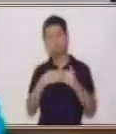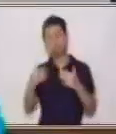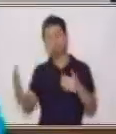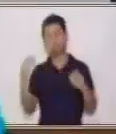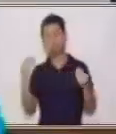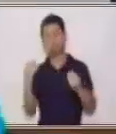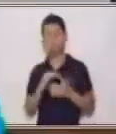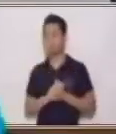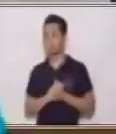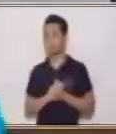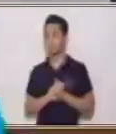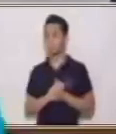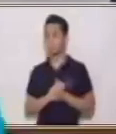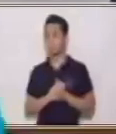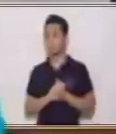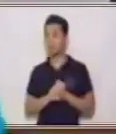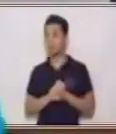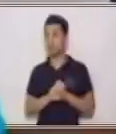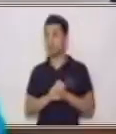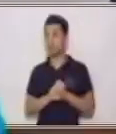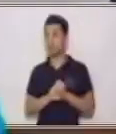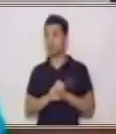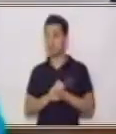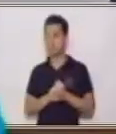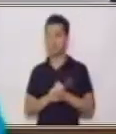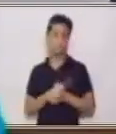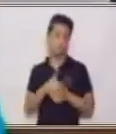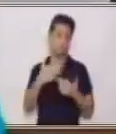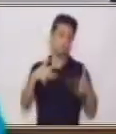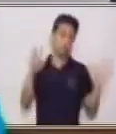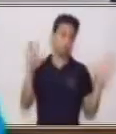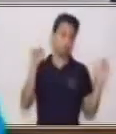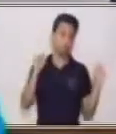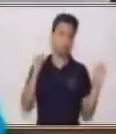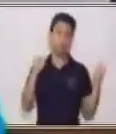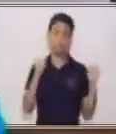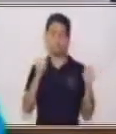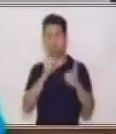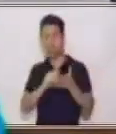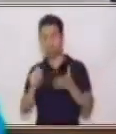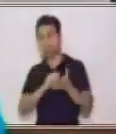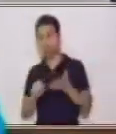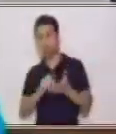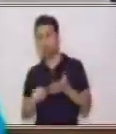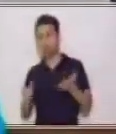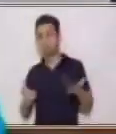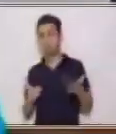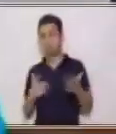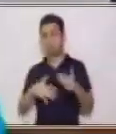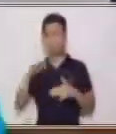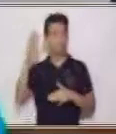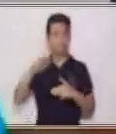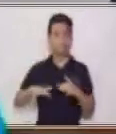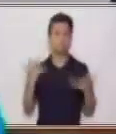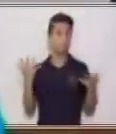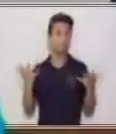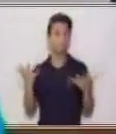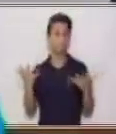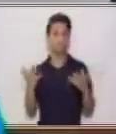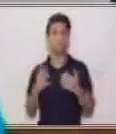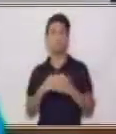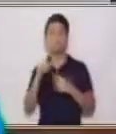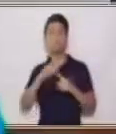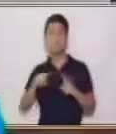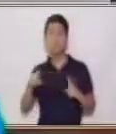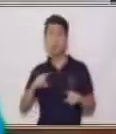hacer? Lo puedes hacer solo por hacerla y que en este caso no lleve mayores elementos. Sin embargo,